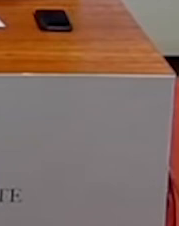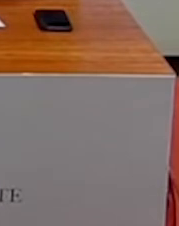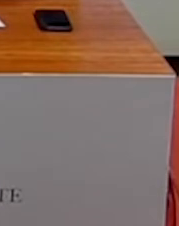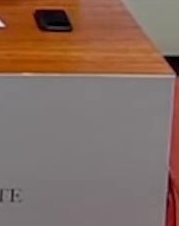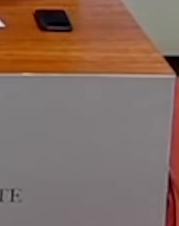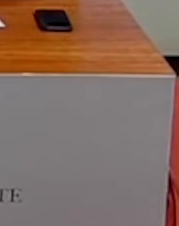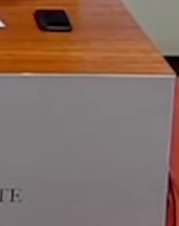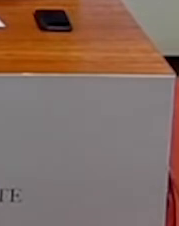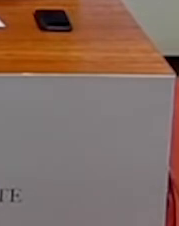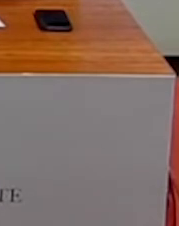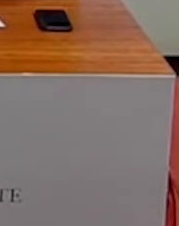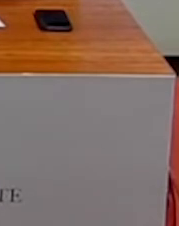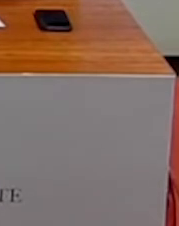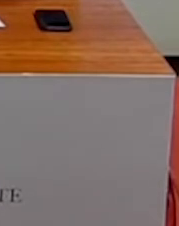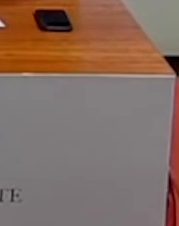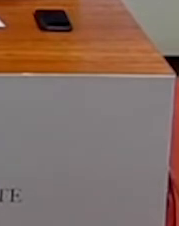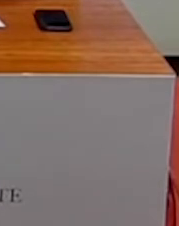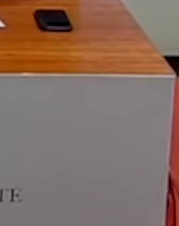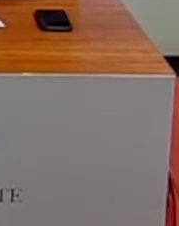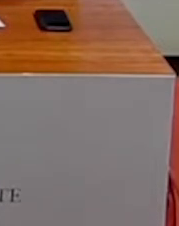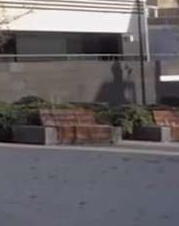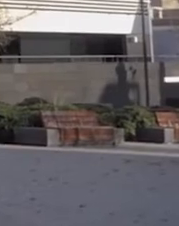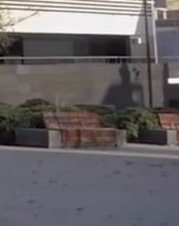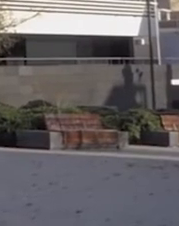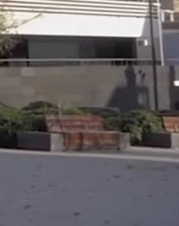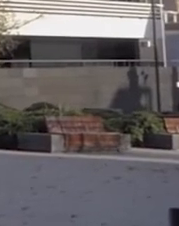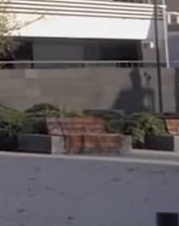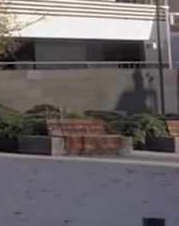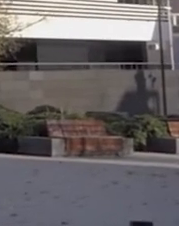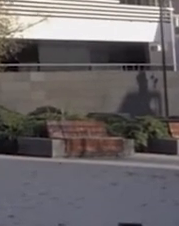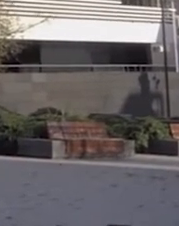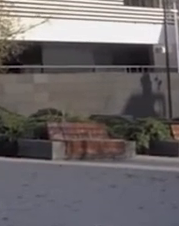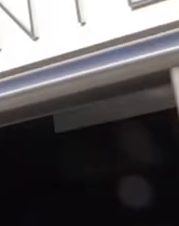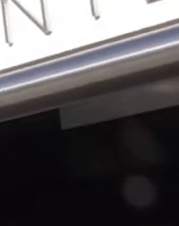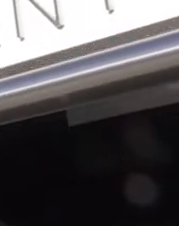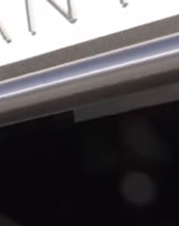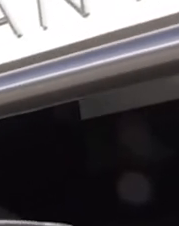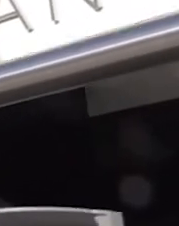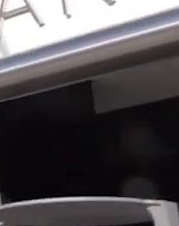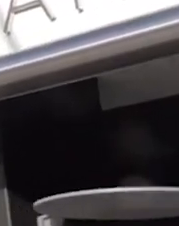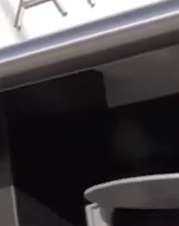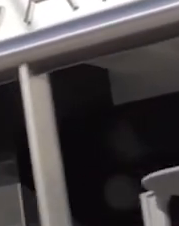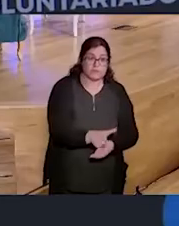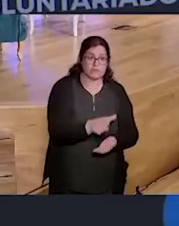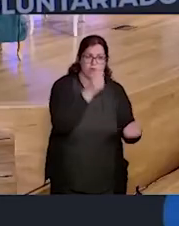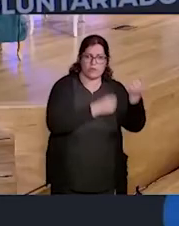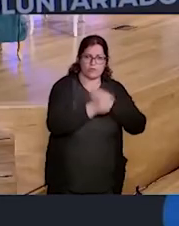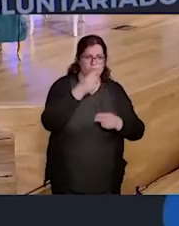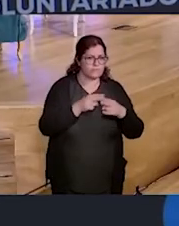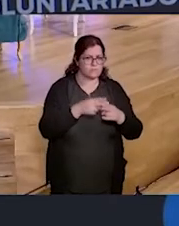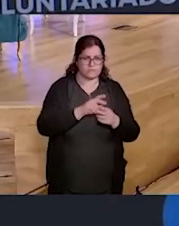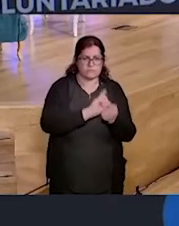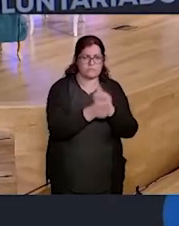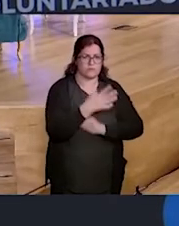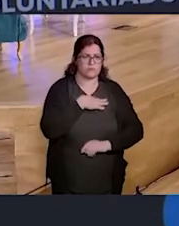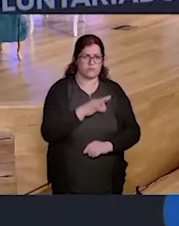fundaciones dentro de la fundación de transformación social humana el hada será el lugar de encuentro de profesionales de los medios la política